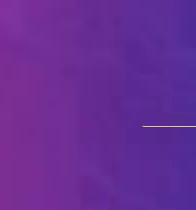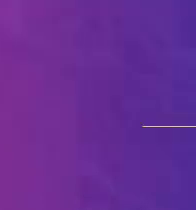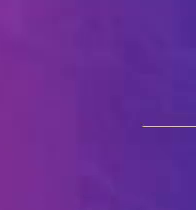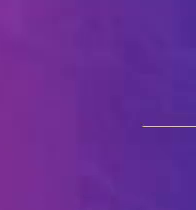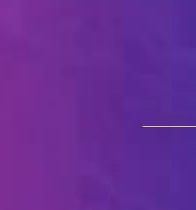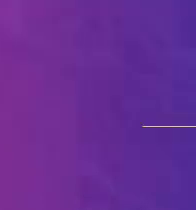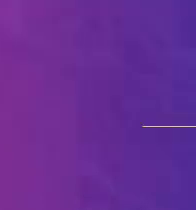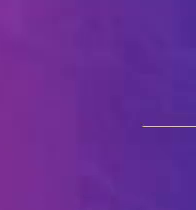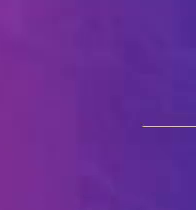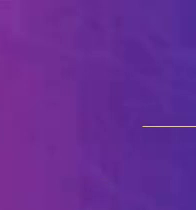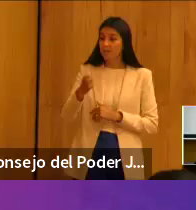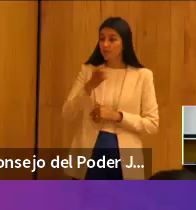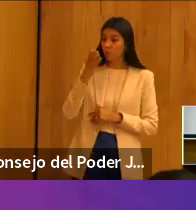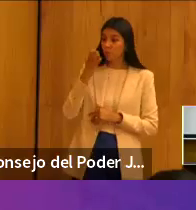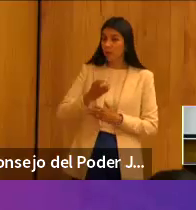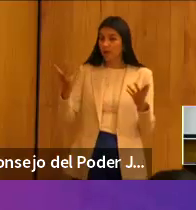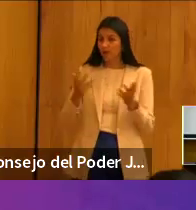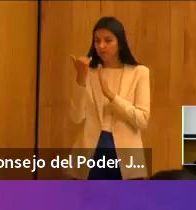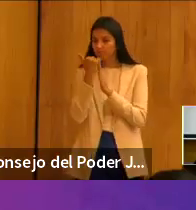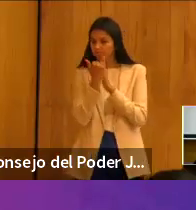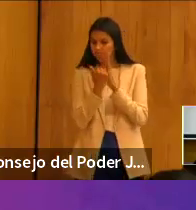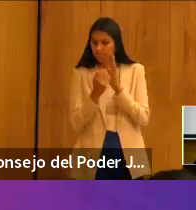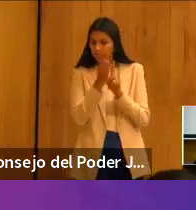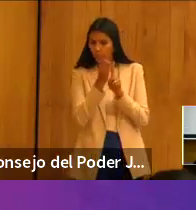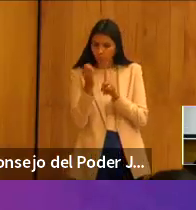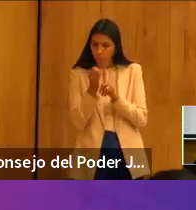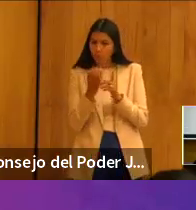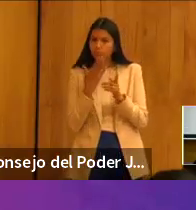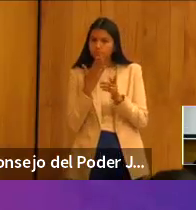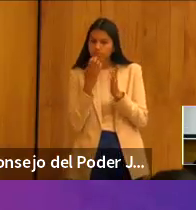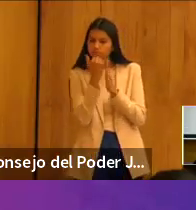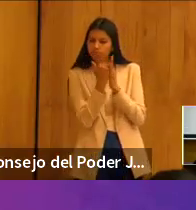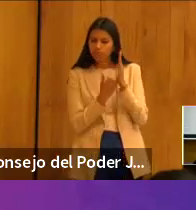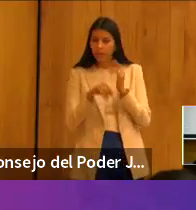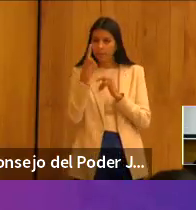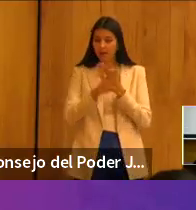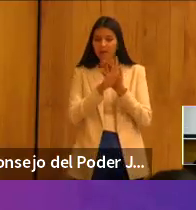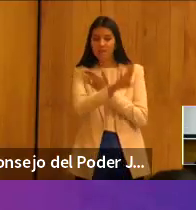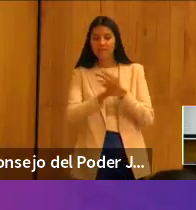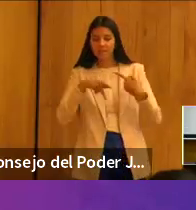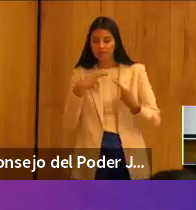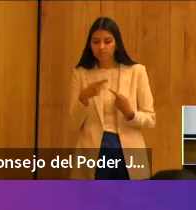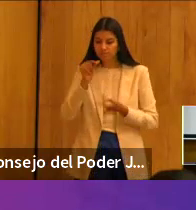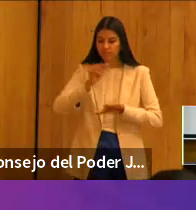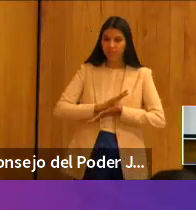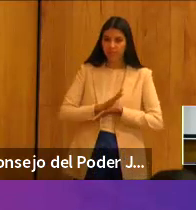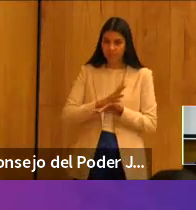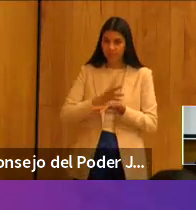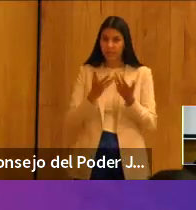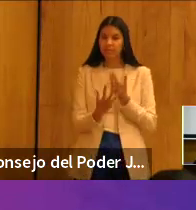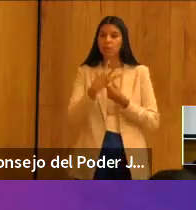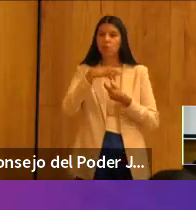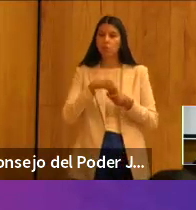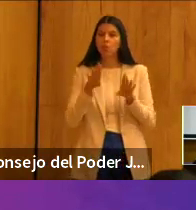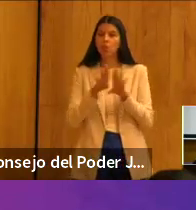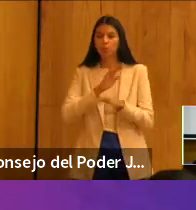realice un protocolo para evitar la vulneración y que lo haga de manera incluyente respecto de todas